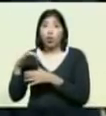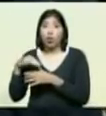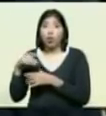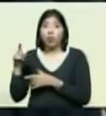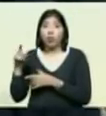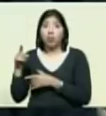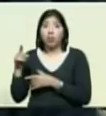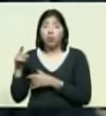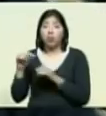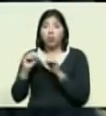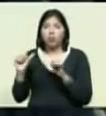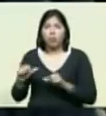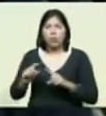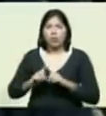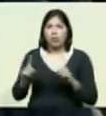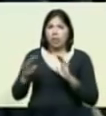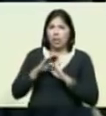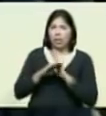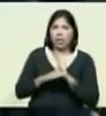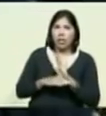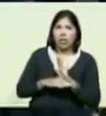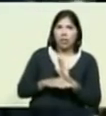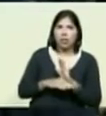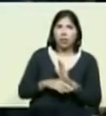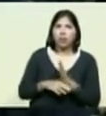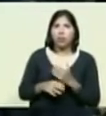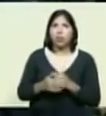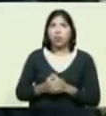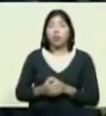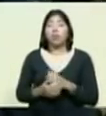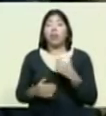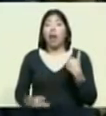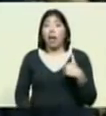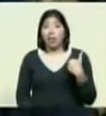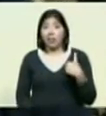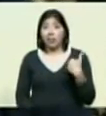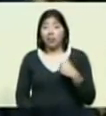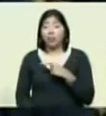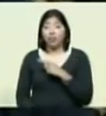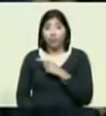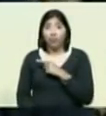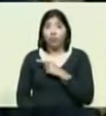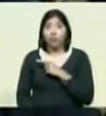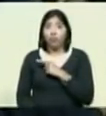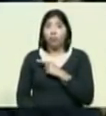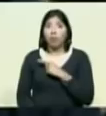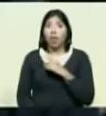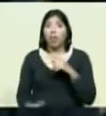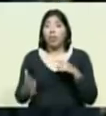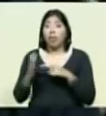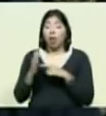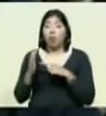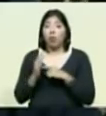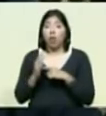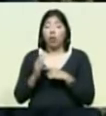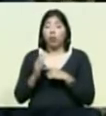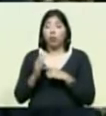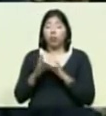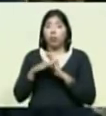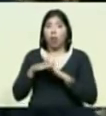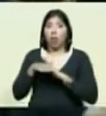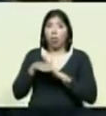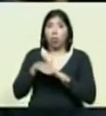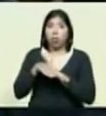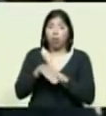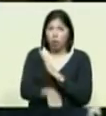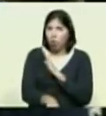su sistema para trabajar y el país argentino poco a poco se está ahorcando. De